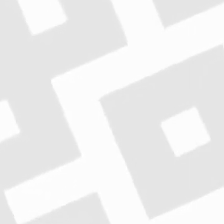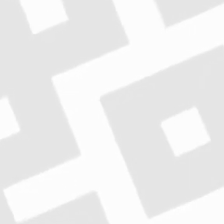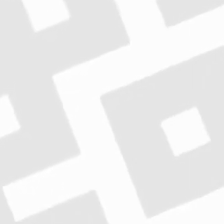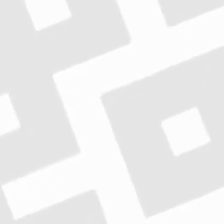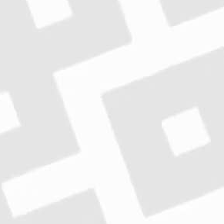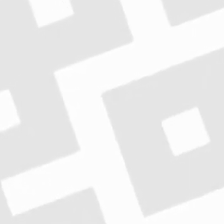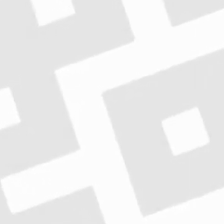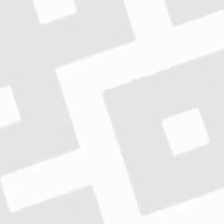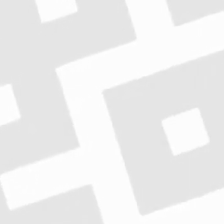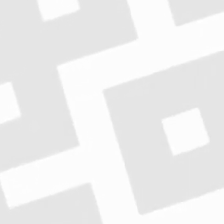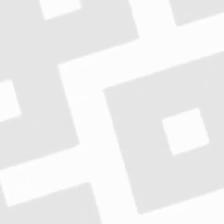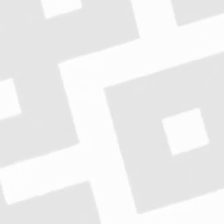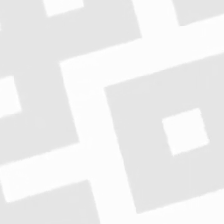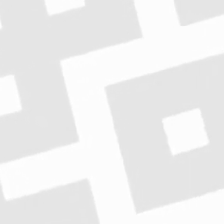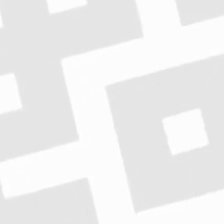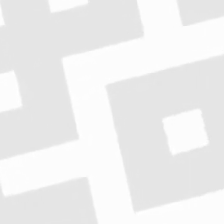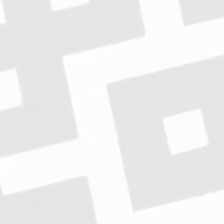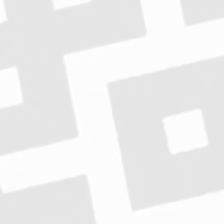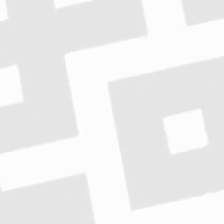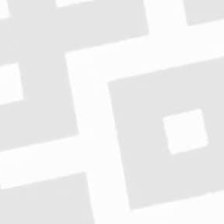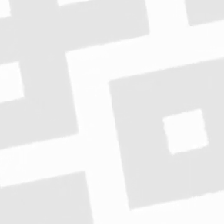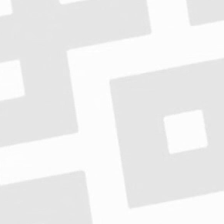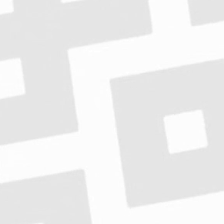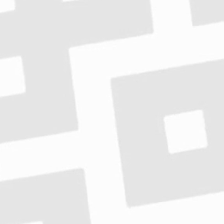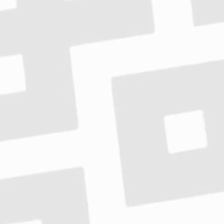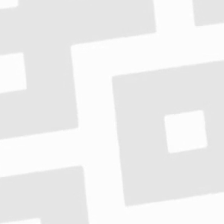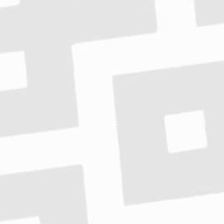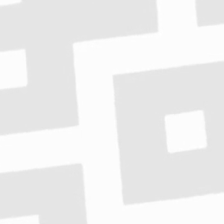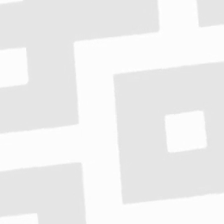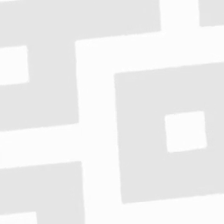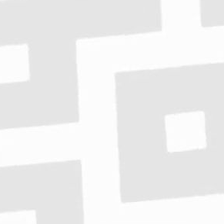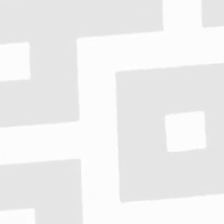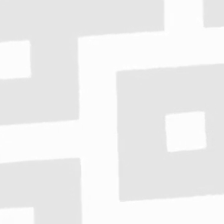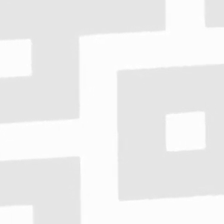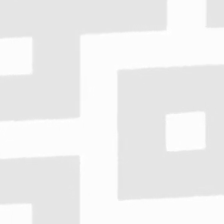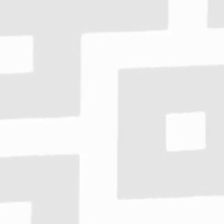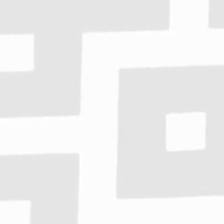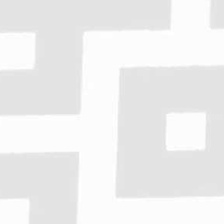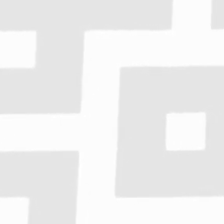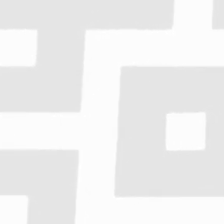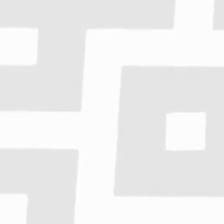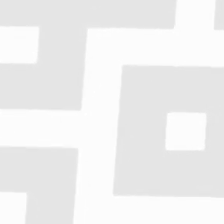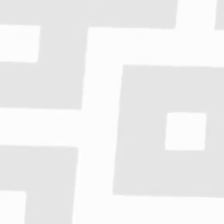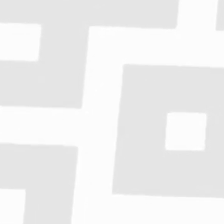Estrategia estatal contra el coronavirus. Actualización en Veracruz.